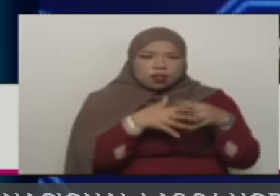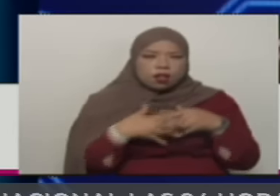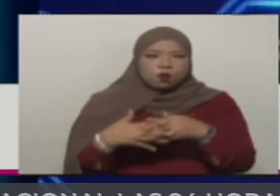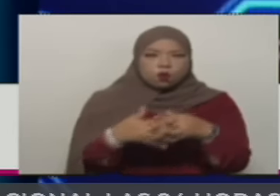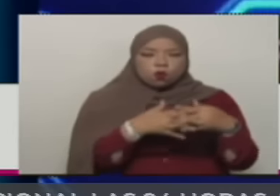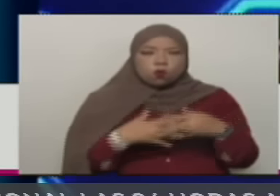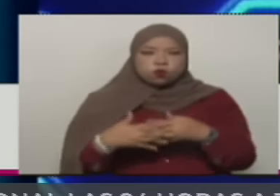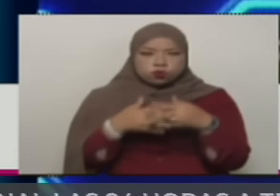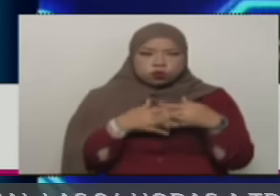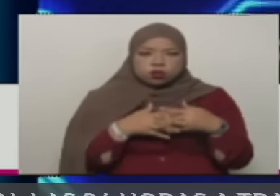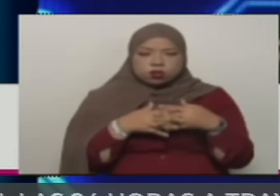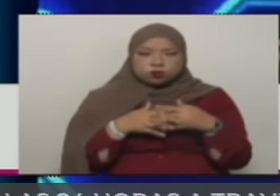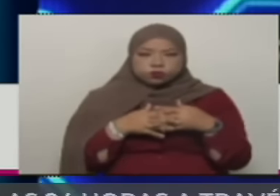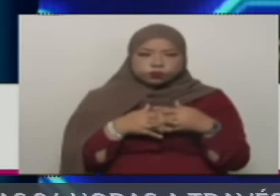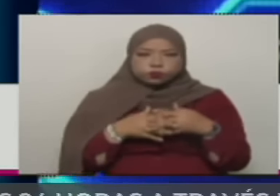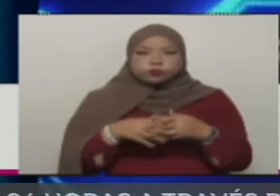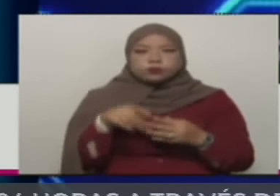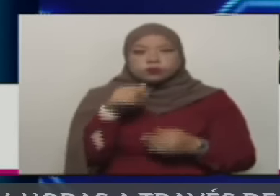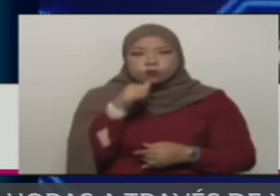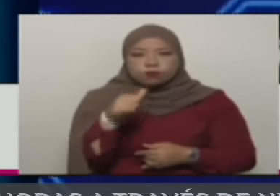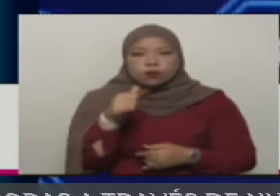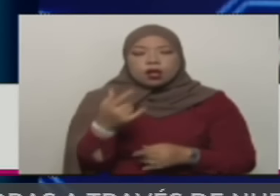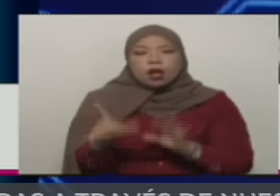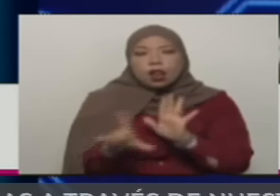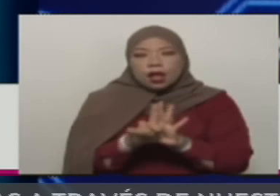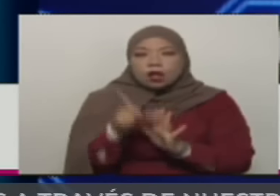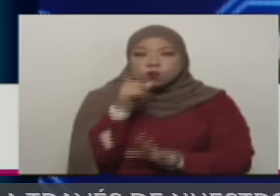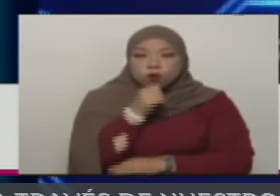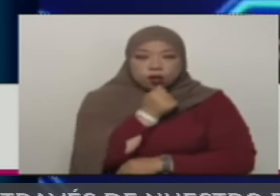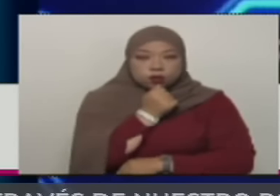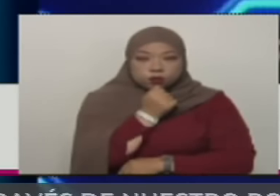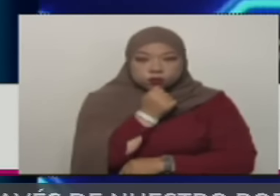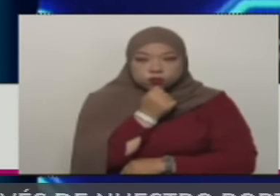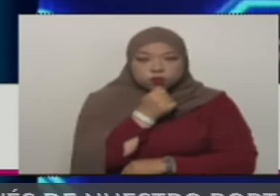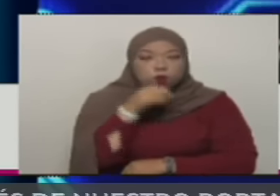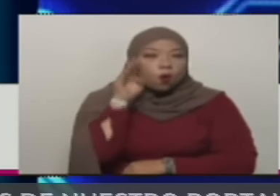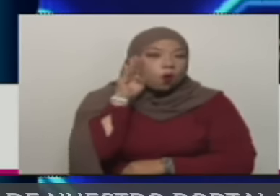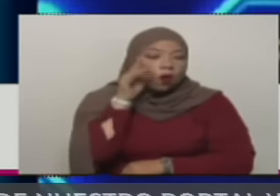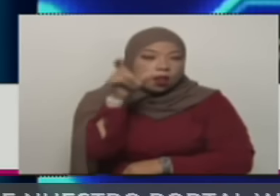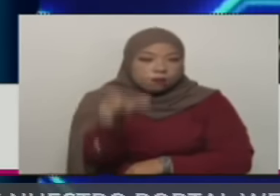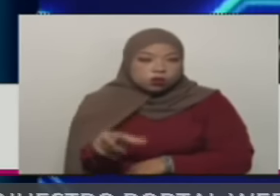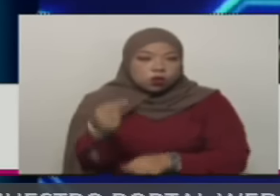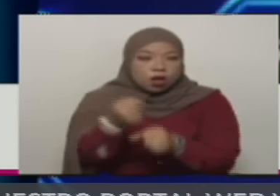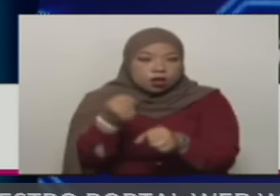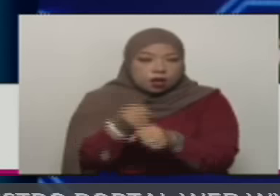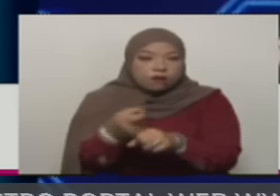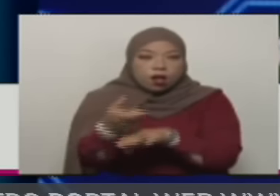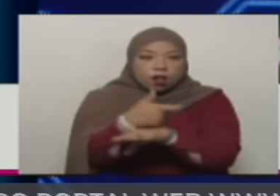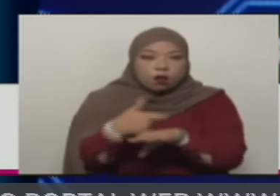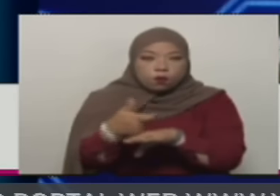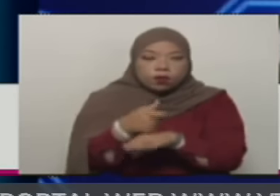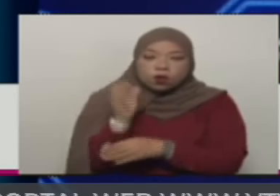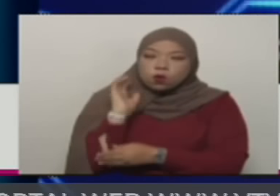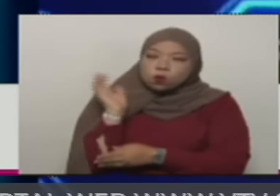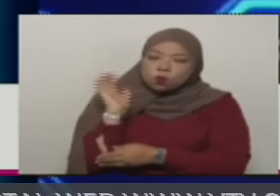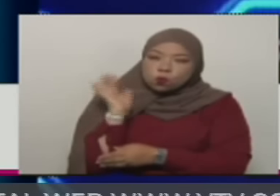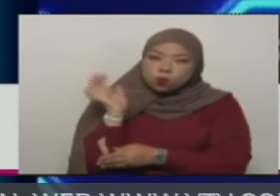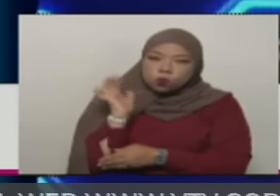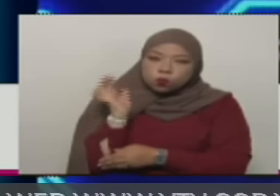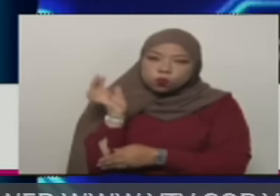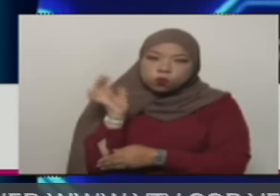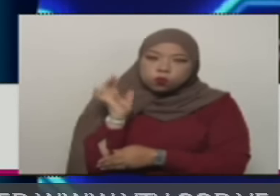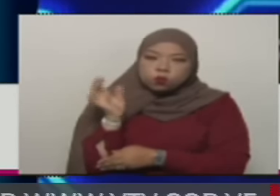lobby y es legal. Un funcionario público, un congresista, puede